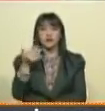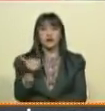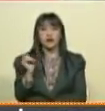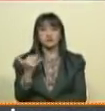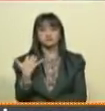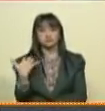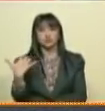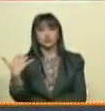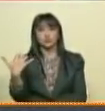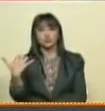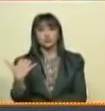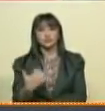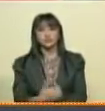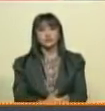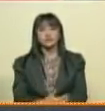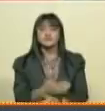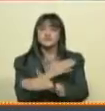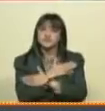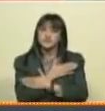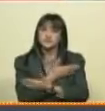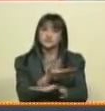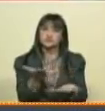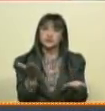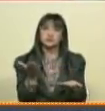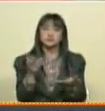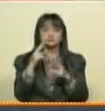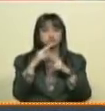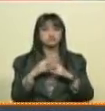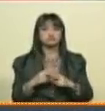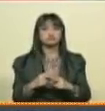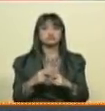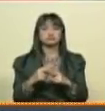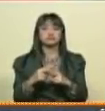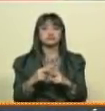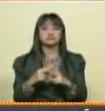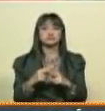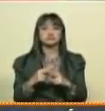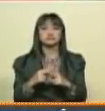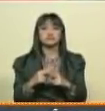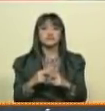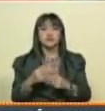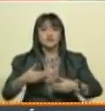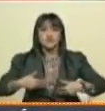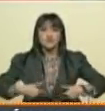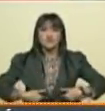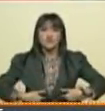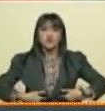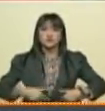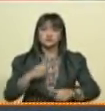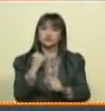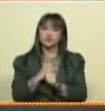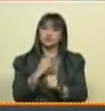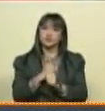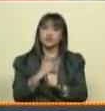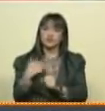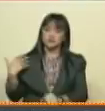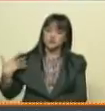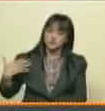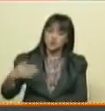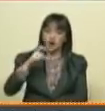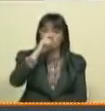través de ellos le felicitamos y le reconocemos el gran esfuerzo y el gran trabajo durante estos